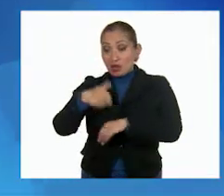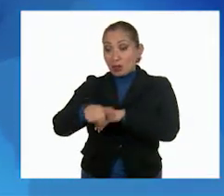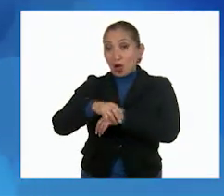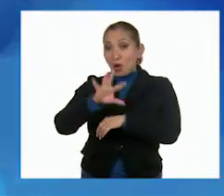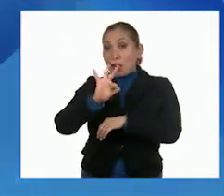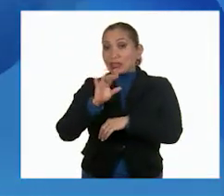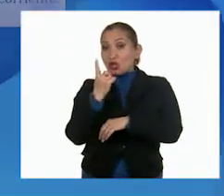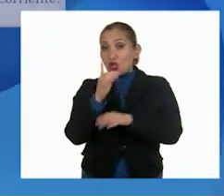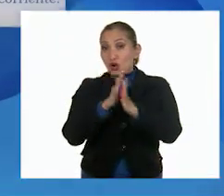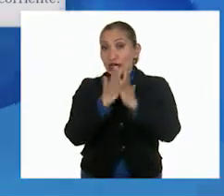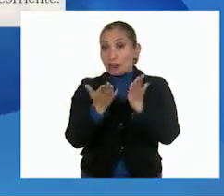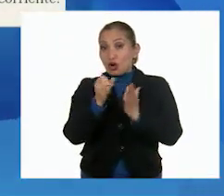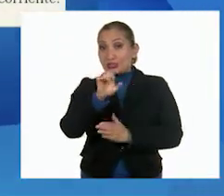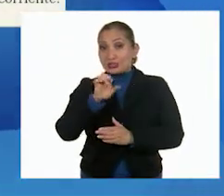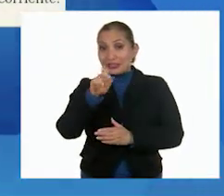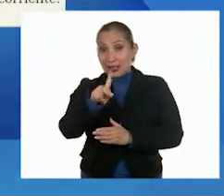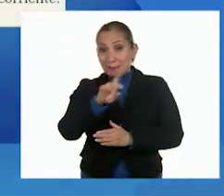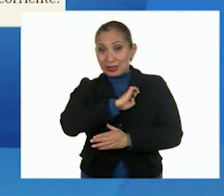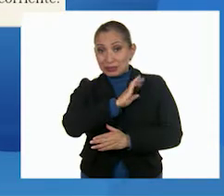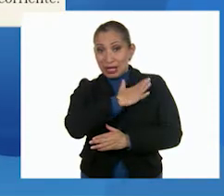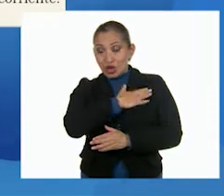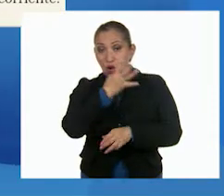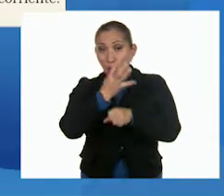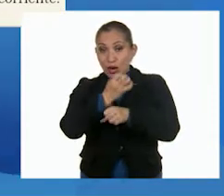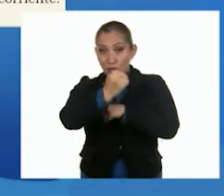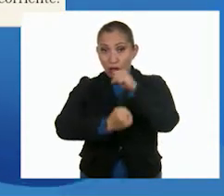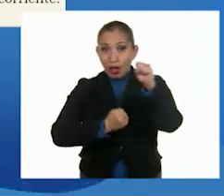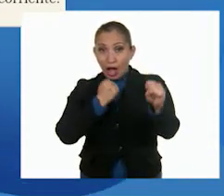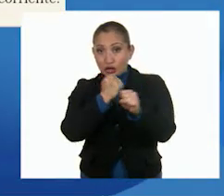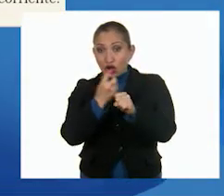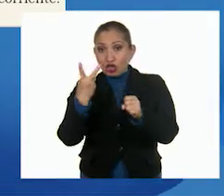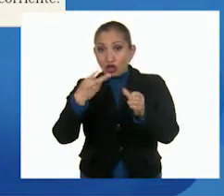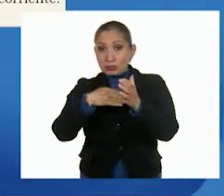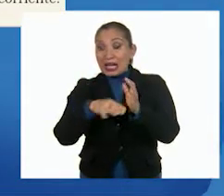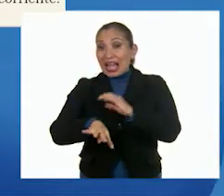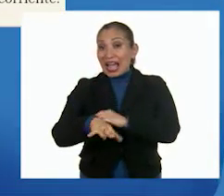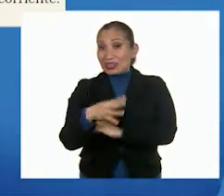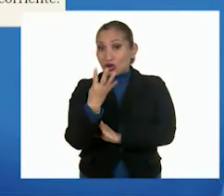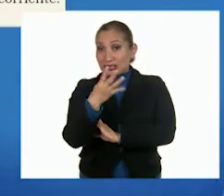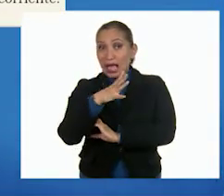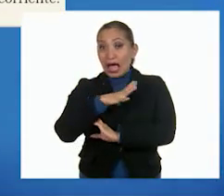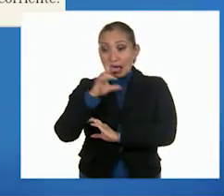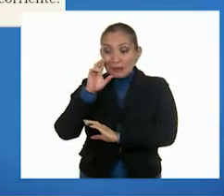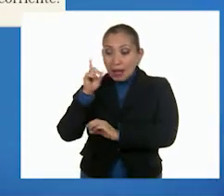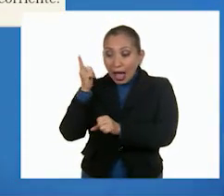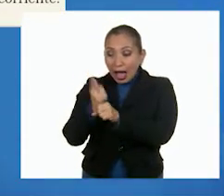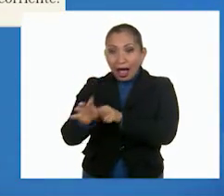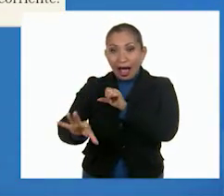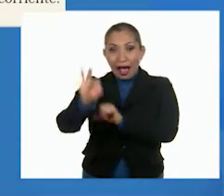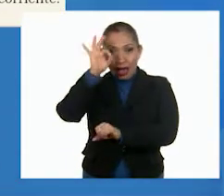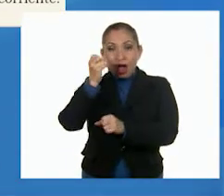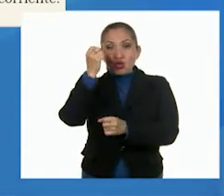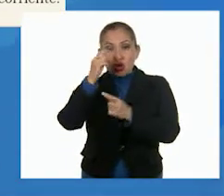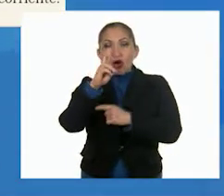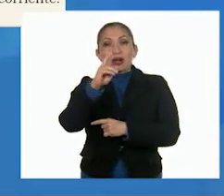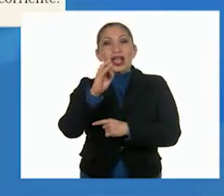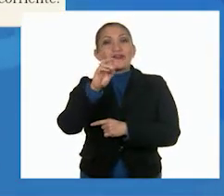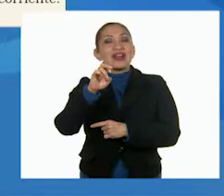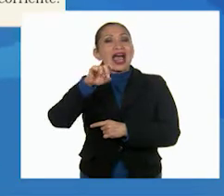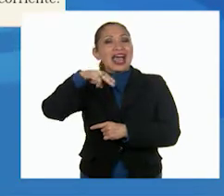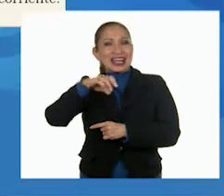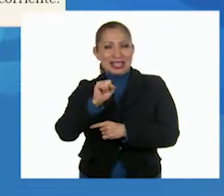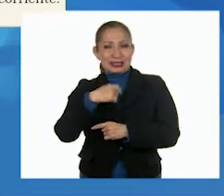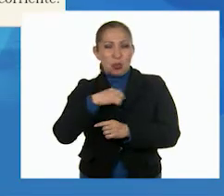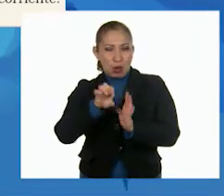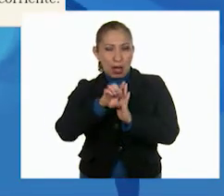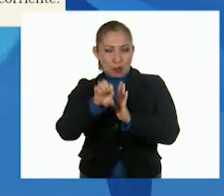49 de nuestro libro de texto de español de cuarto grado, 2014. Ahí encontraremos algunos refranes que nos servirán de